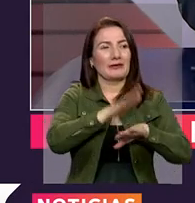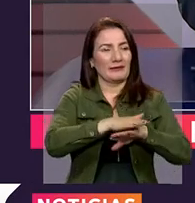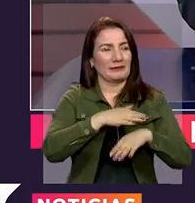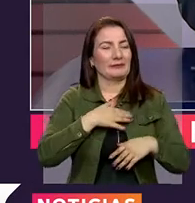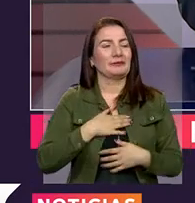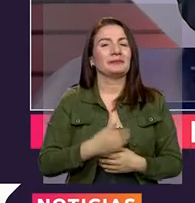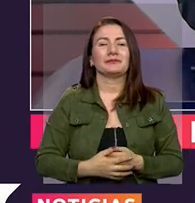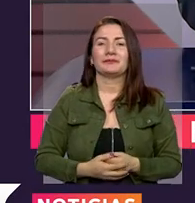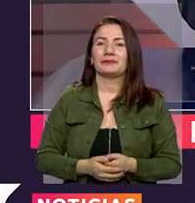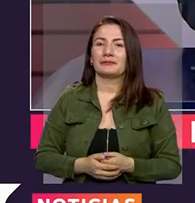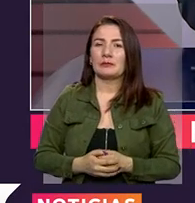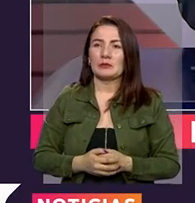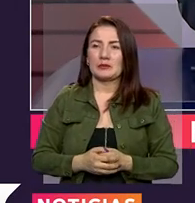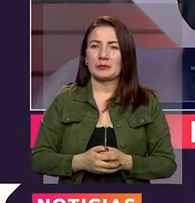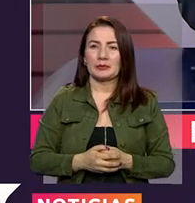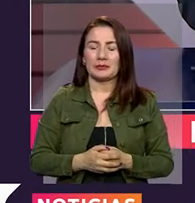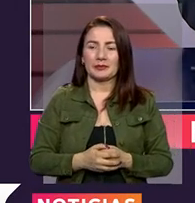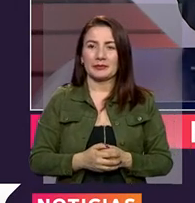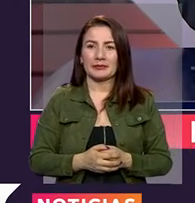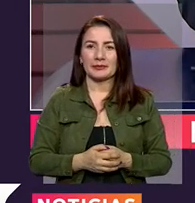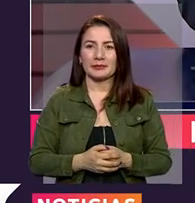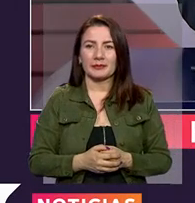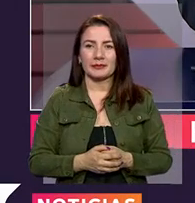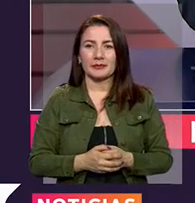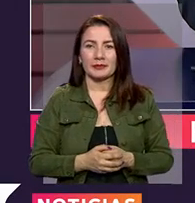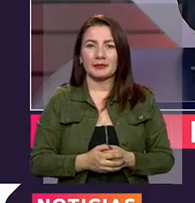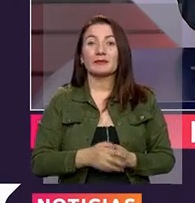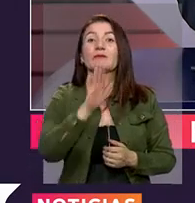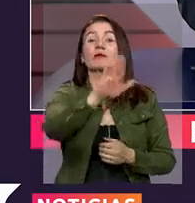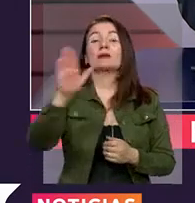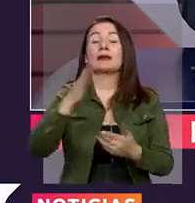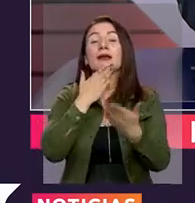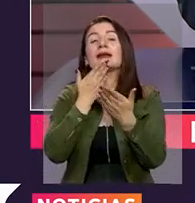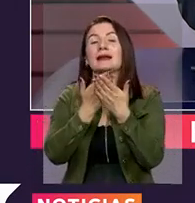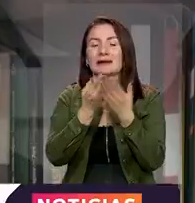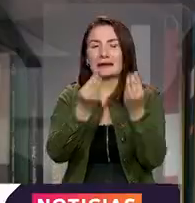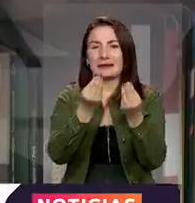A ustedes muchísimas gracias, una feliz tarde.